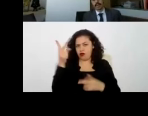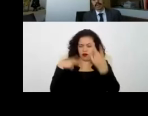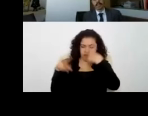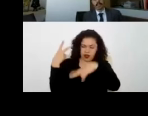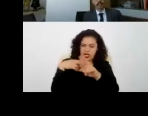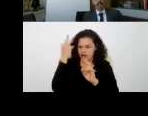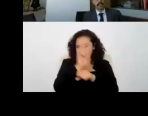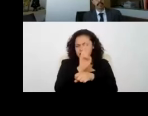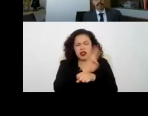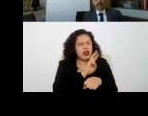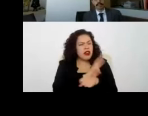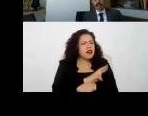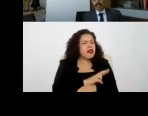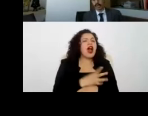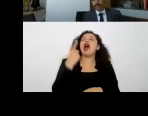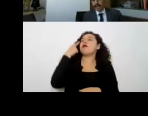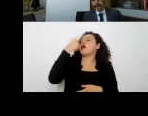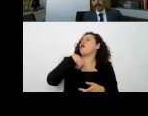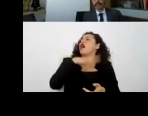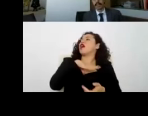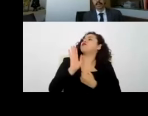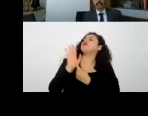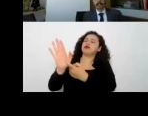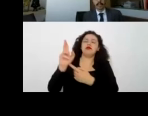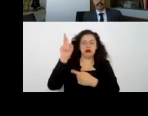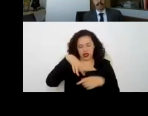verificación, pero sí es importante contar con él.